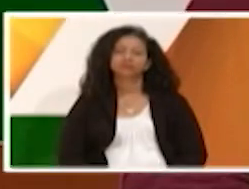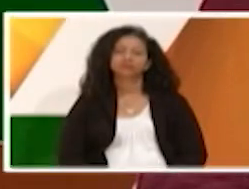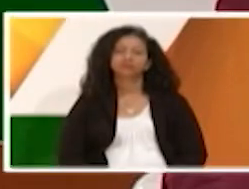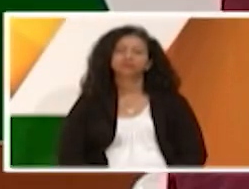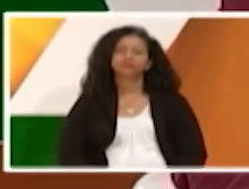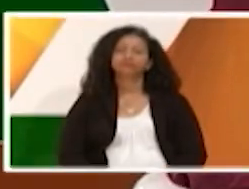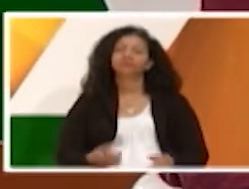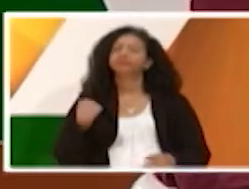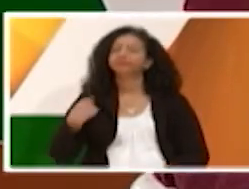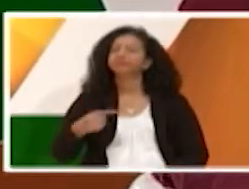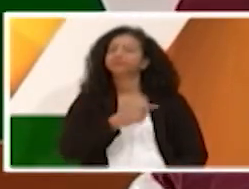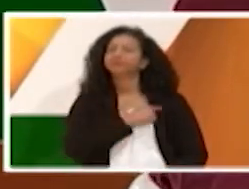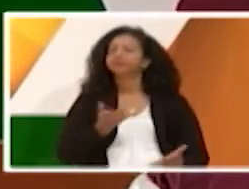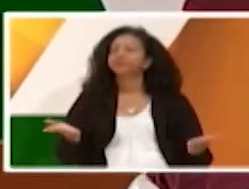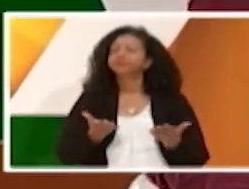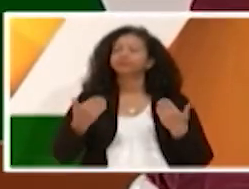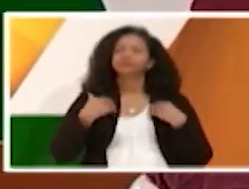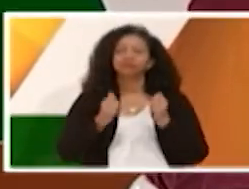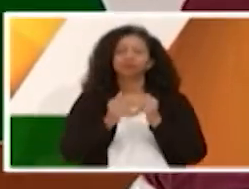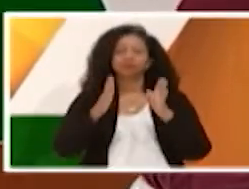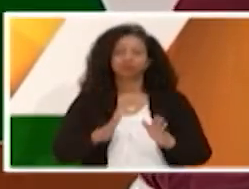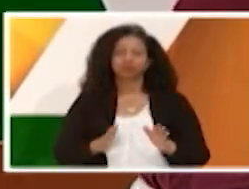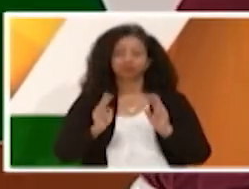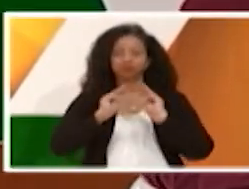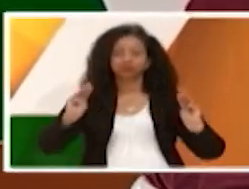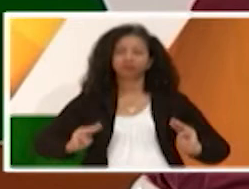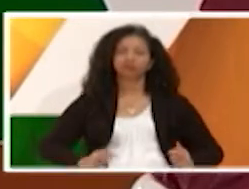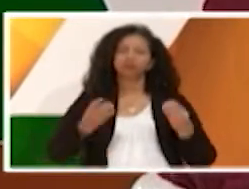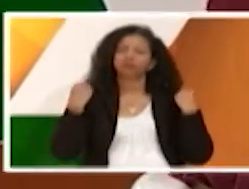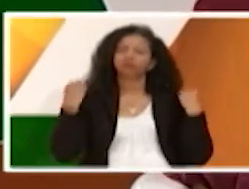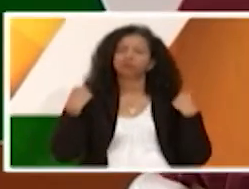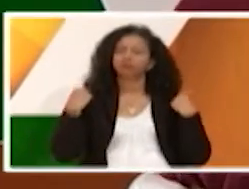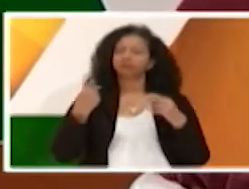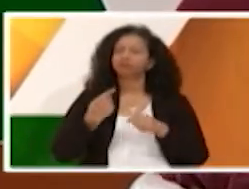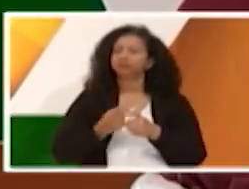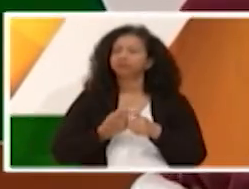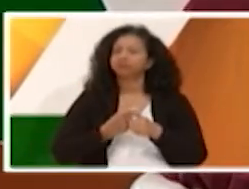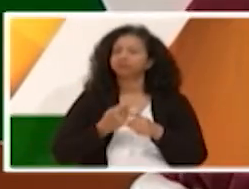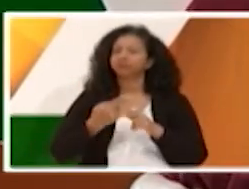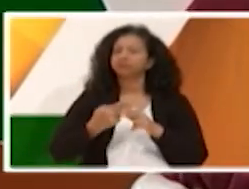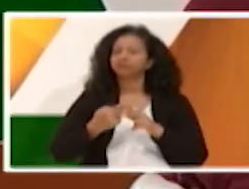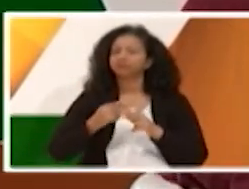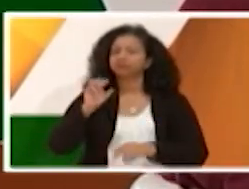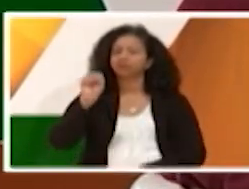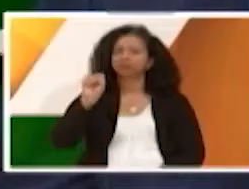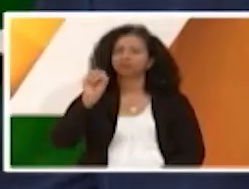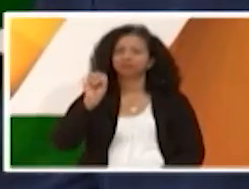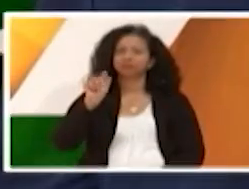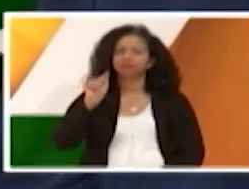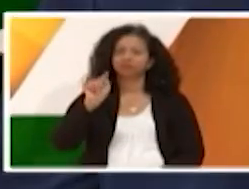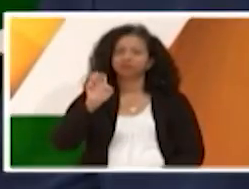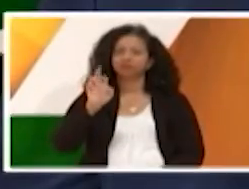Pues sí, aquí tenemos a los compañeros del Ministerio de Deporte. Por un lado está Soterio, viceministro de